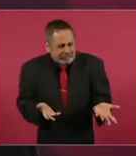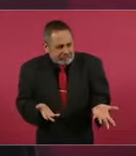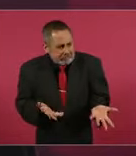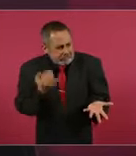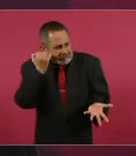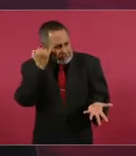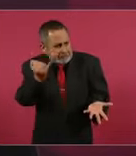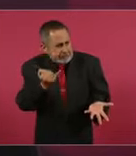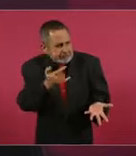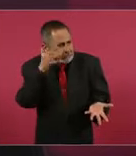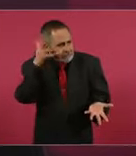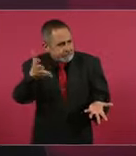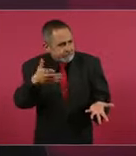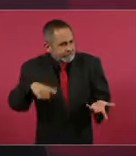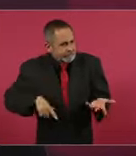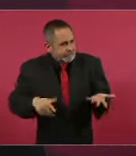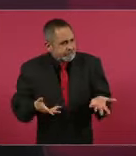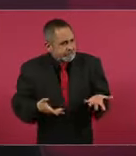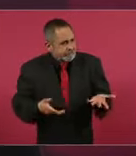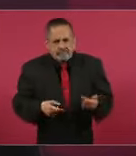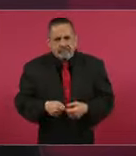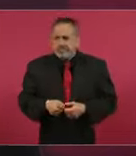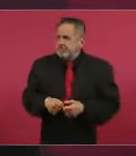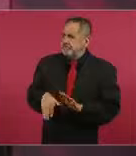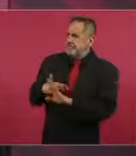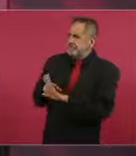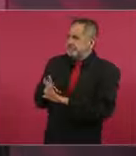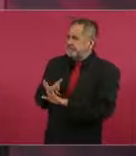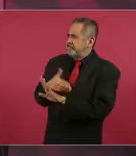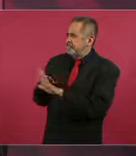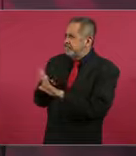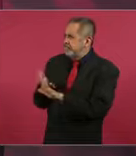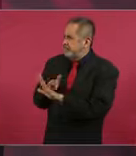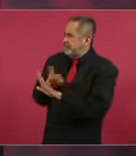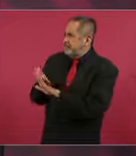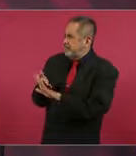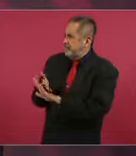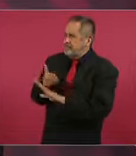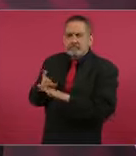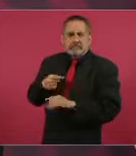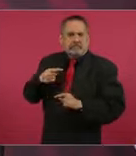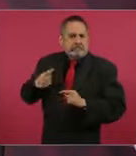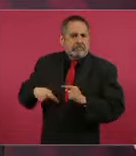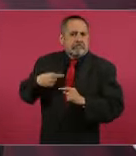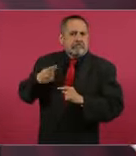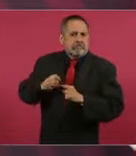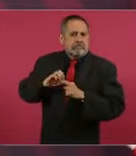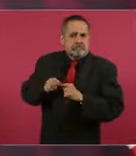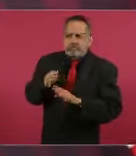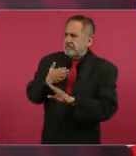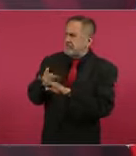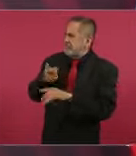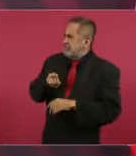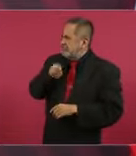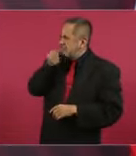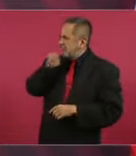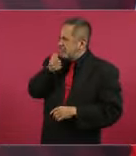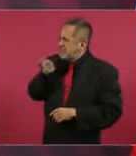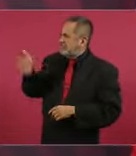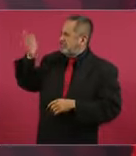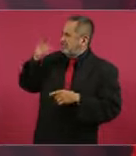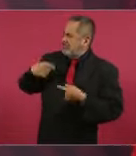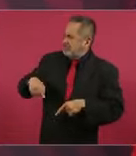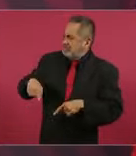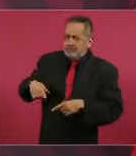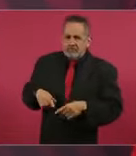Nada, es nada más. Todo el tiempo, todo el tiempo, todo el tiempo. ¿Sí? Viejo guango, ya